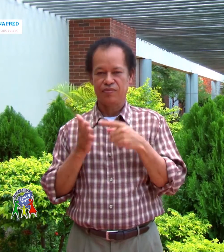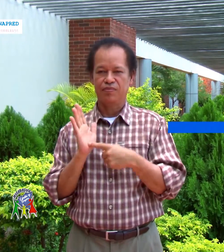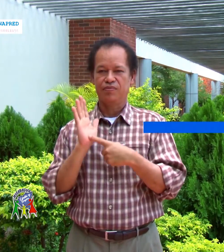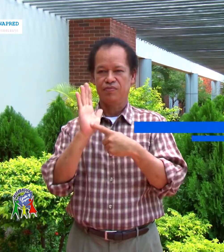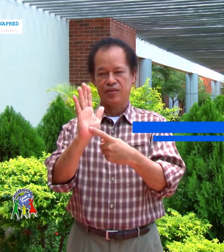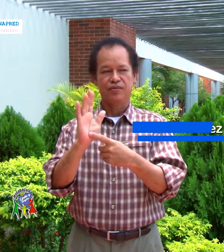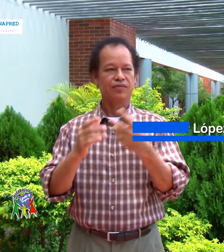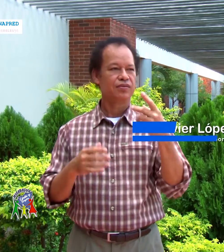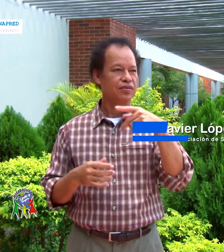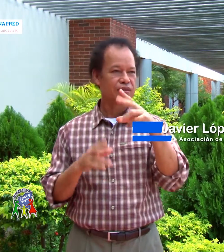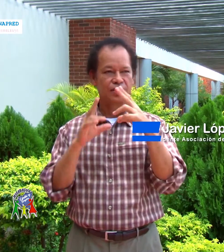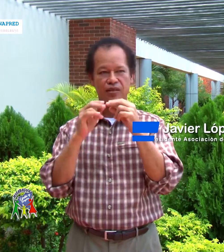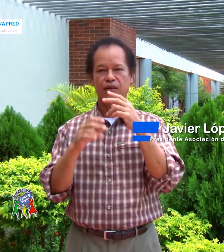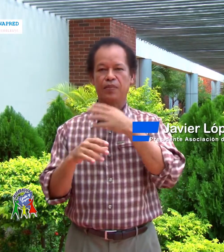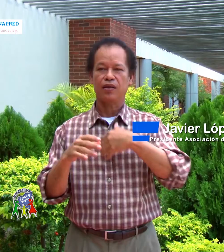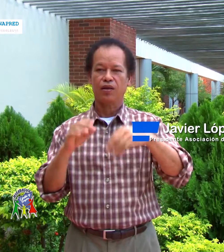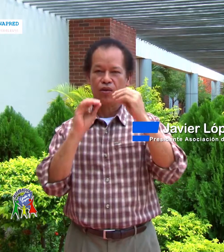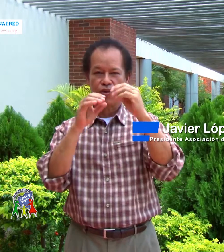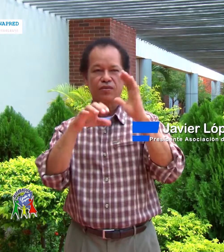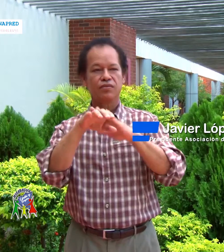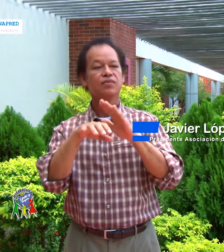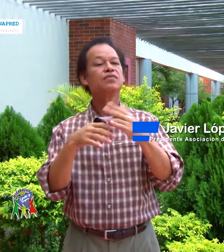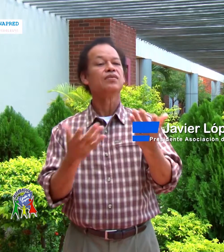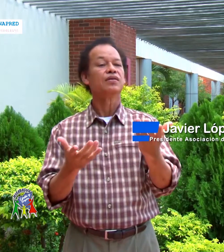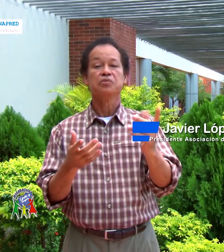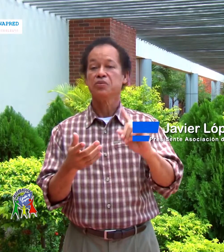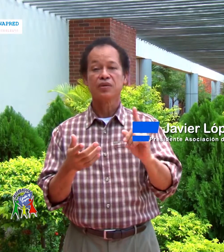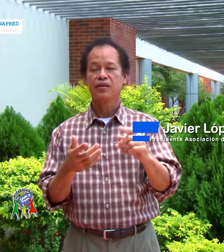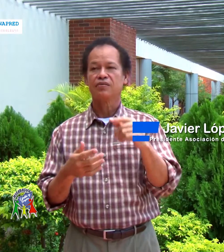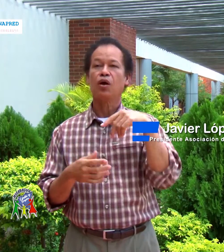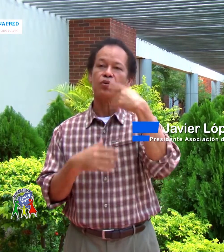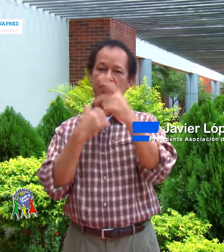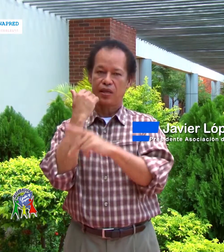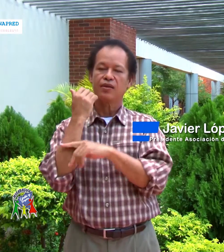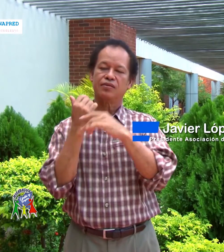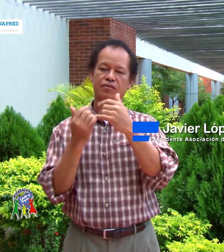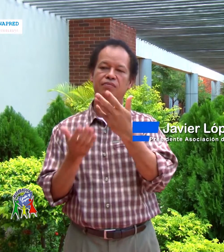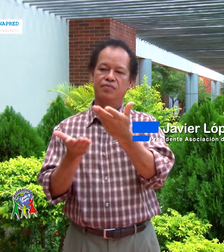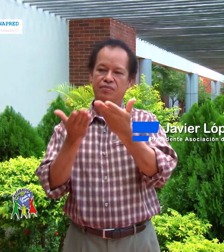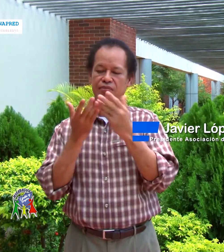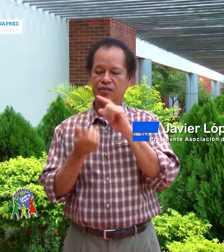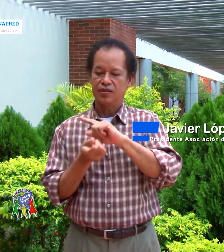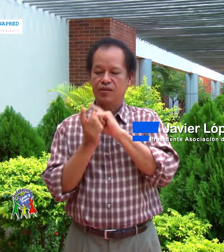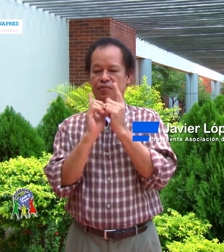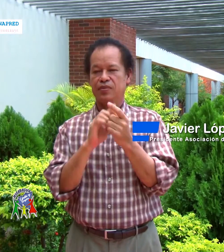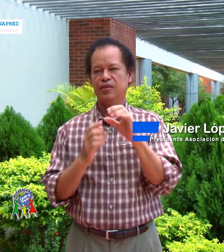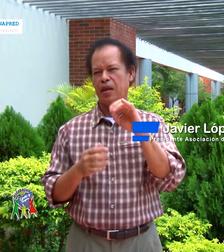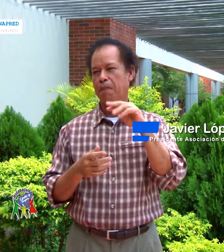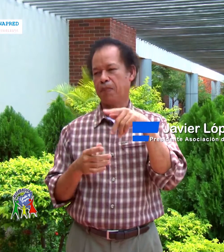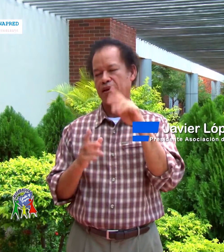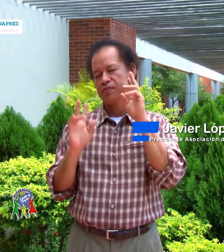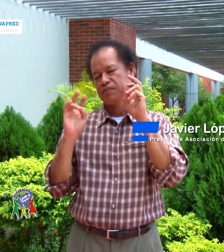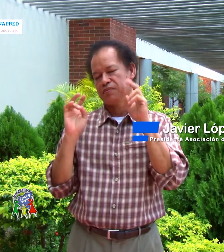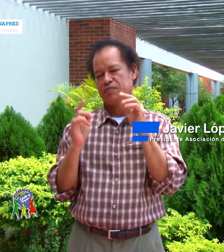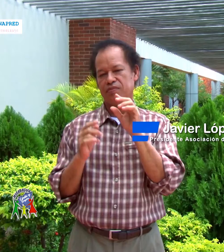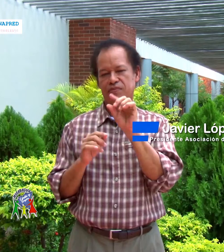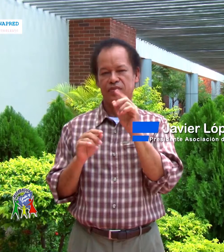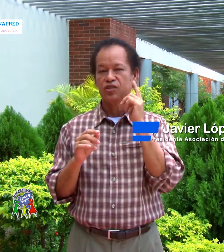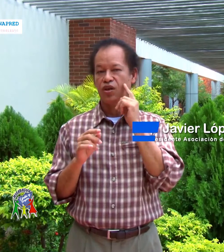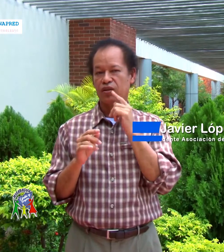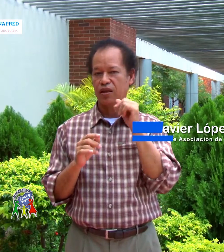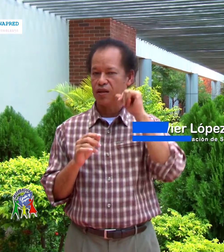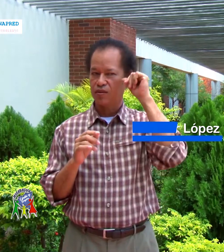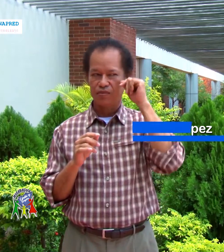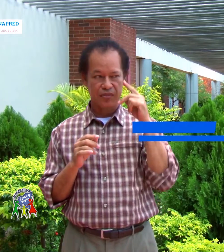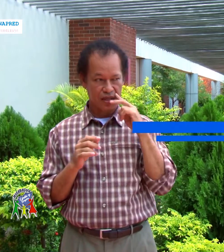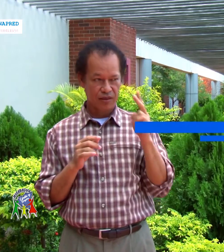a través de las diferentes instituciones como el Ministerio de Educación, SINAPRED, están aprendiendo lenguaje de señas y